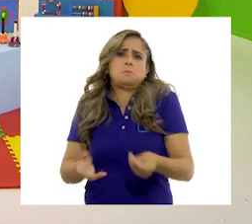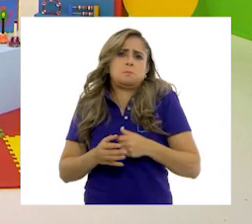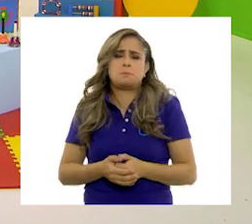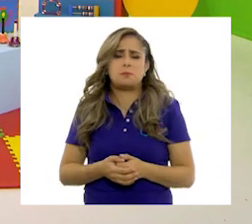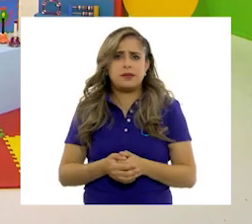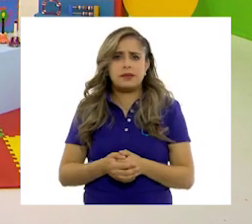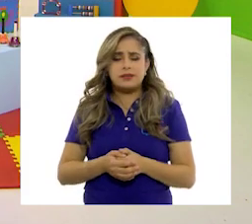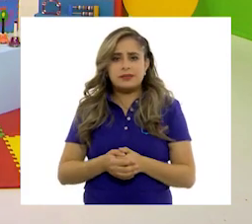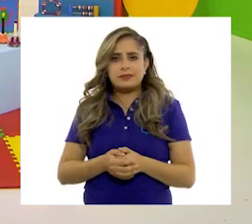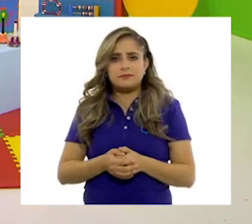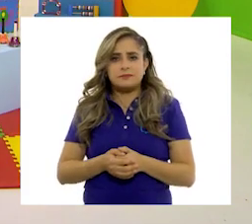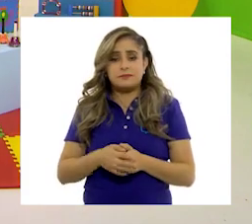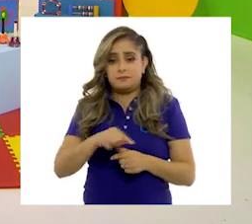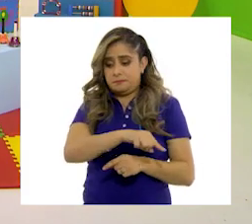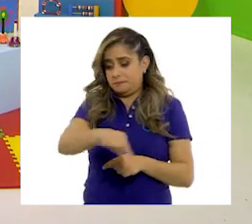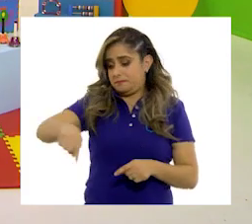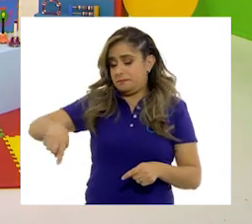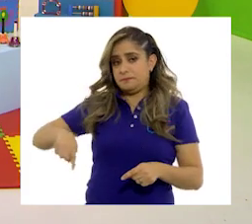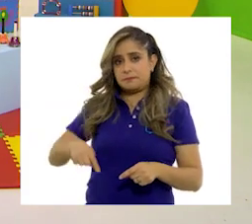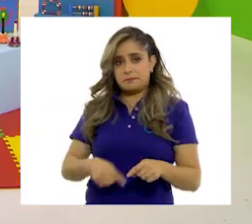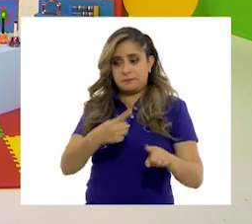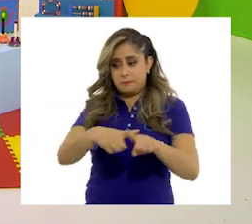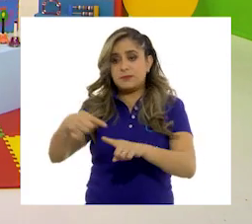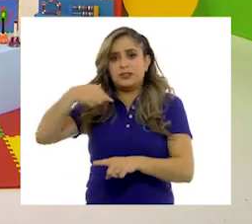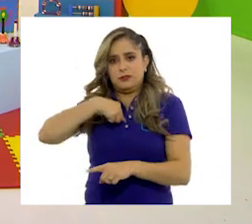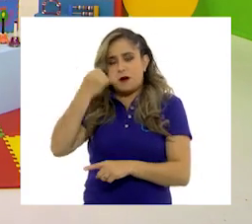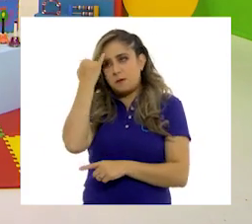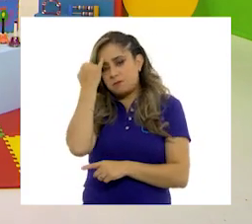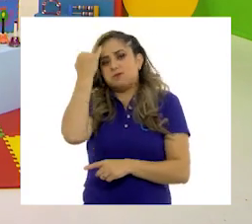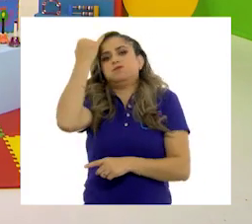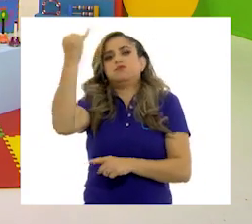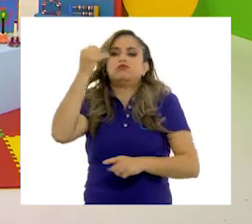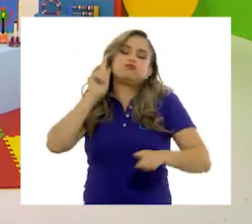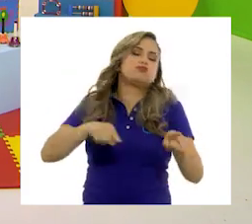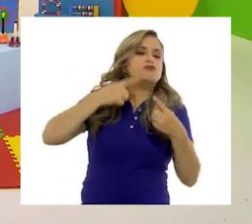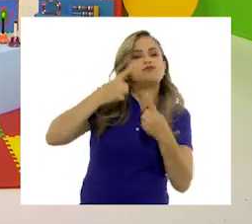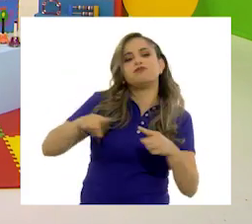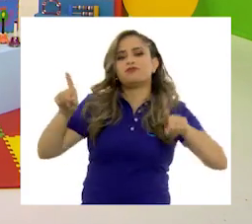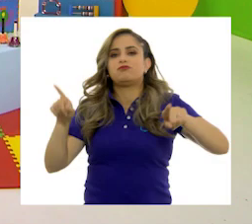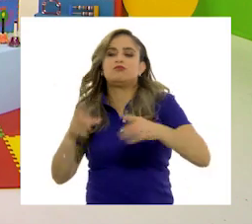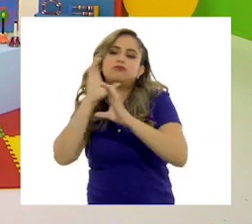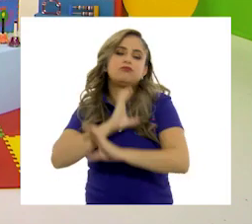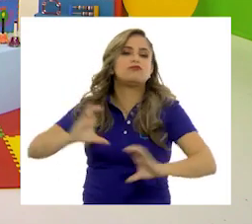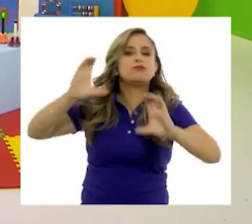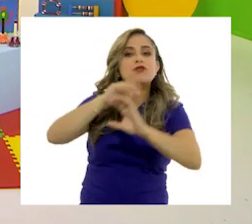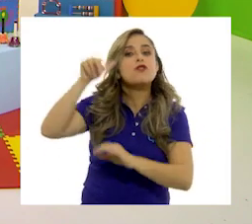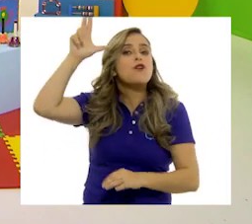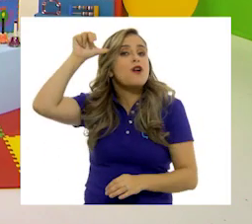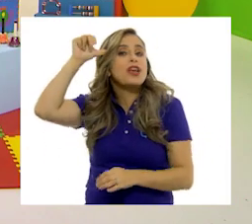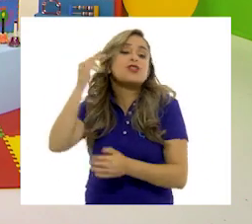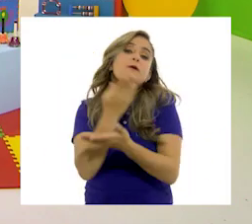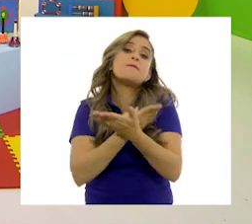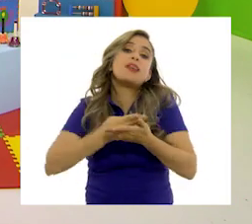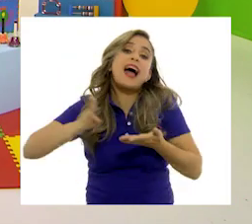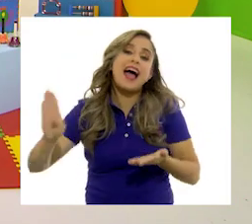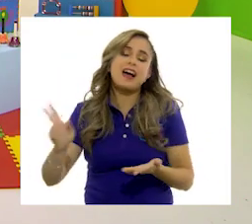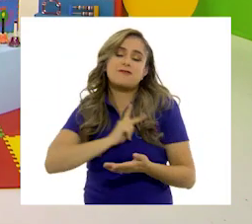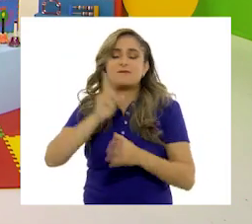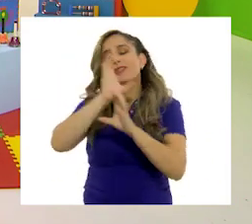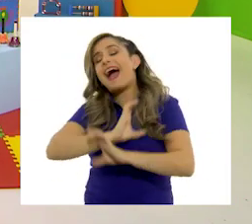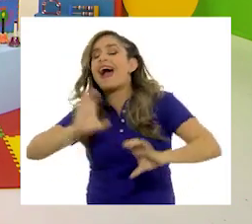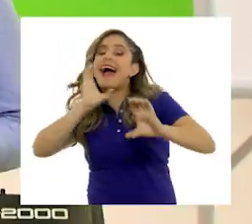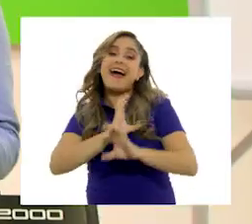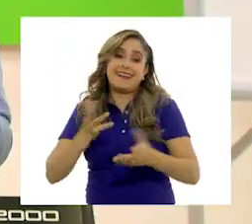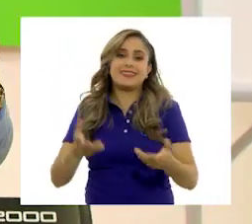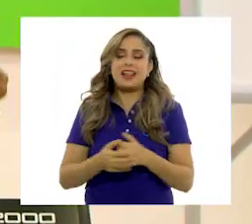Y con todos estos instrumentos, pues yo hice mi improvisación y mi propia versión del conejito blanco. Muy bien,